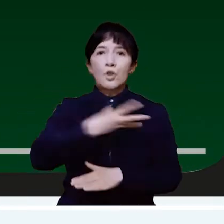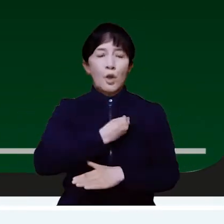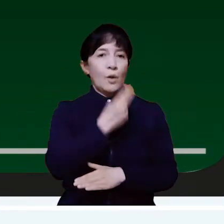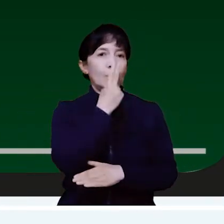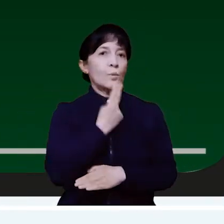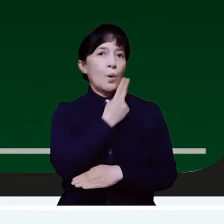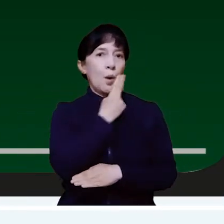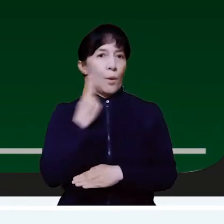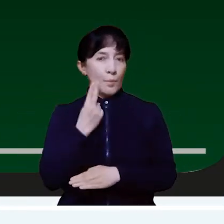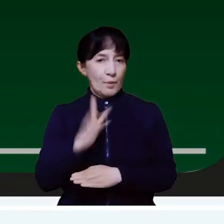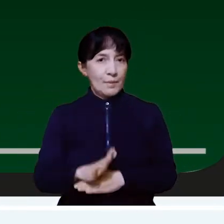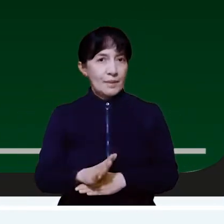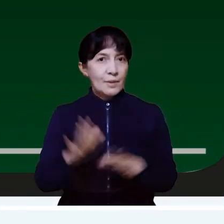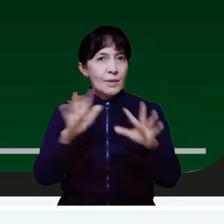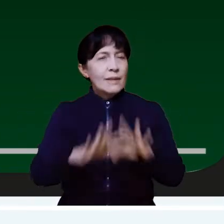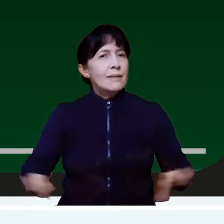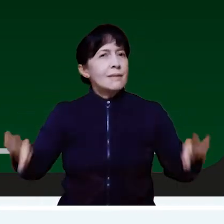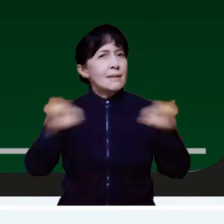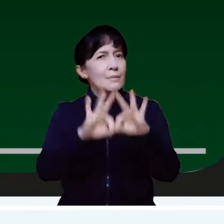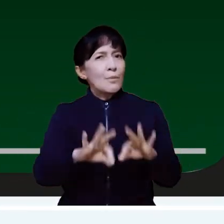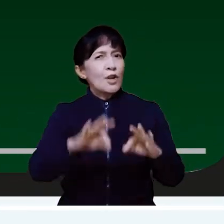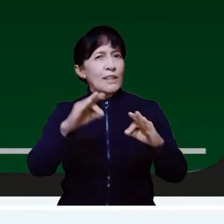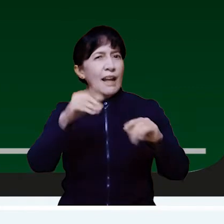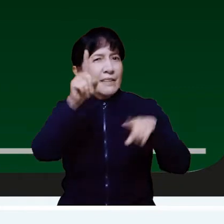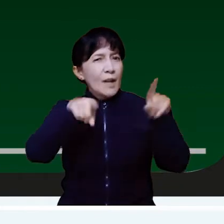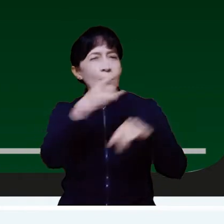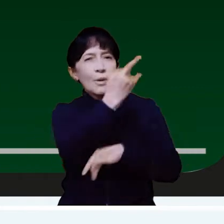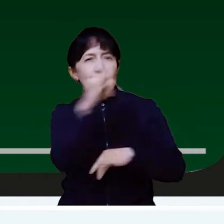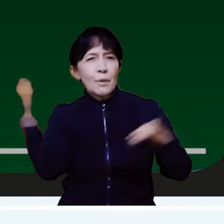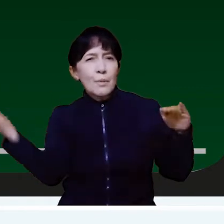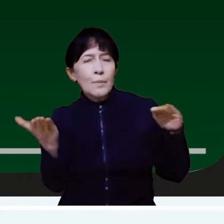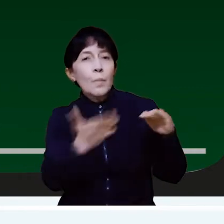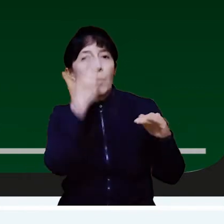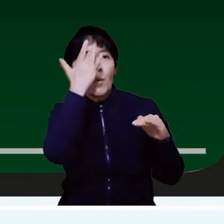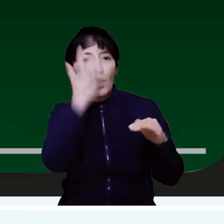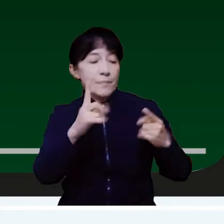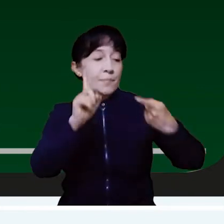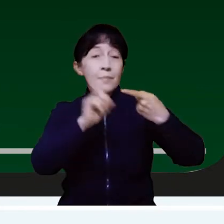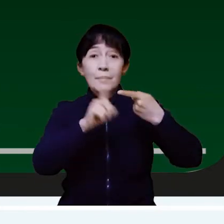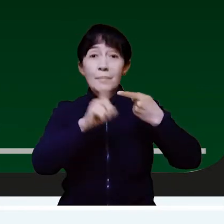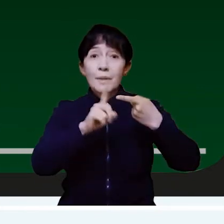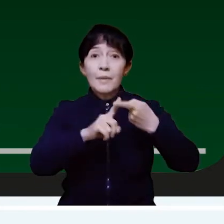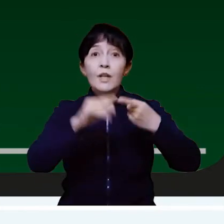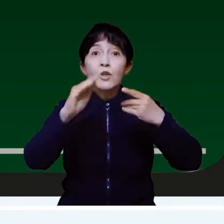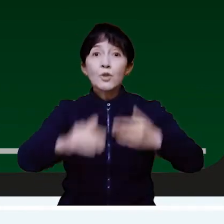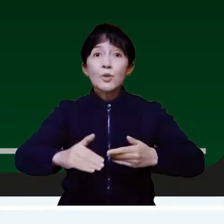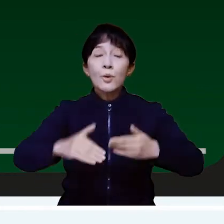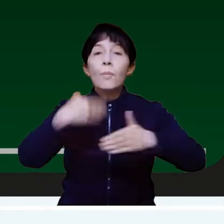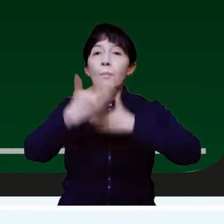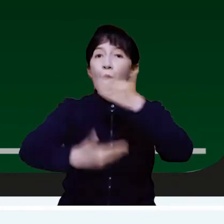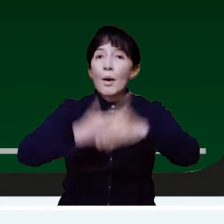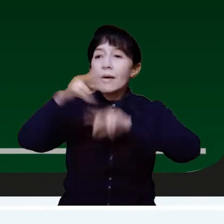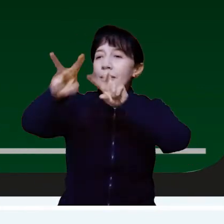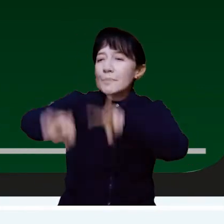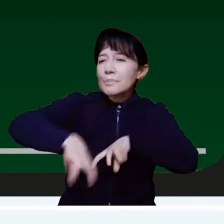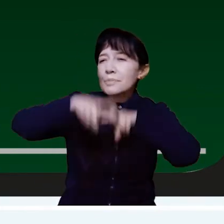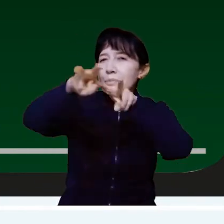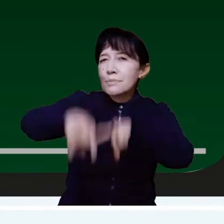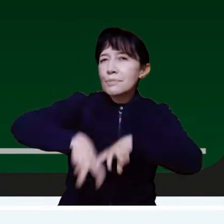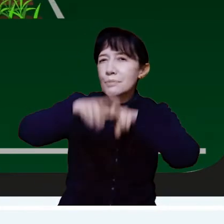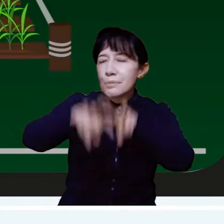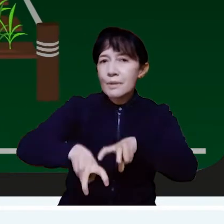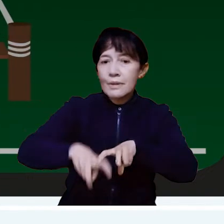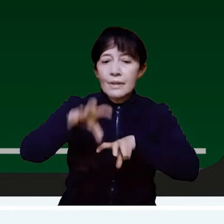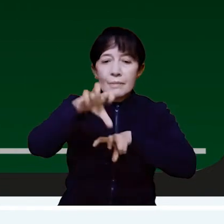principales causas de este flagelo son la ampliación de la frontera agrícola, el acaparamiento de tierras, los